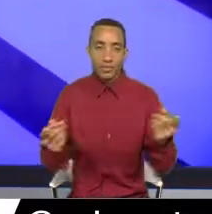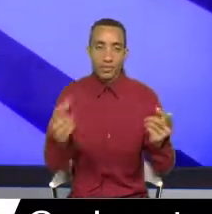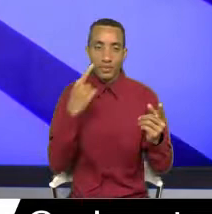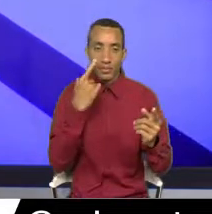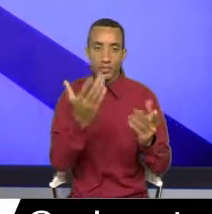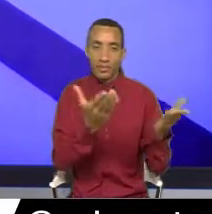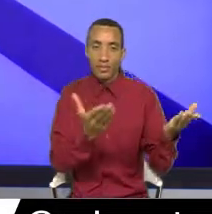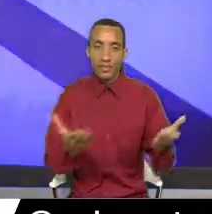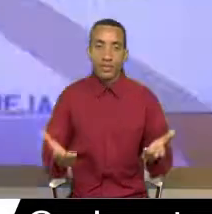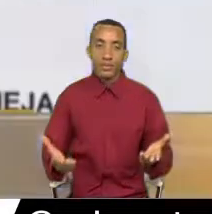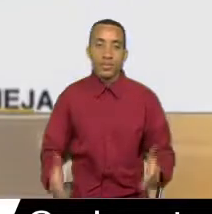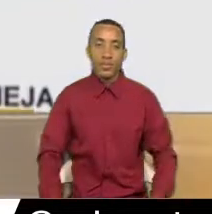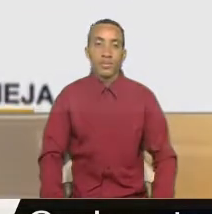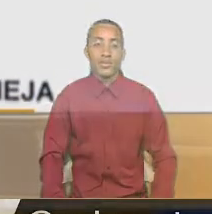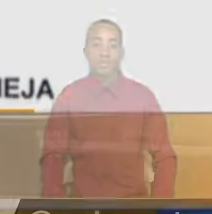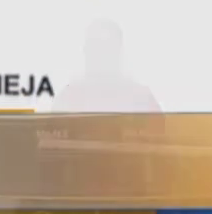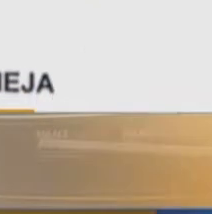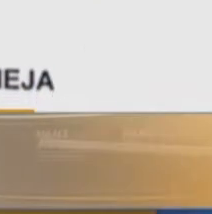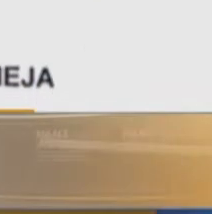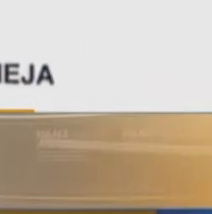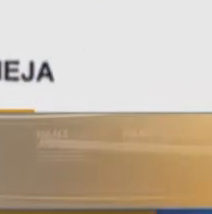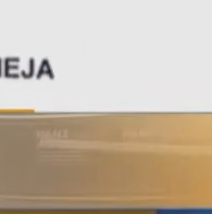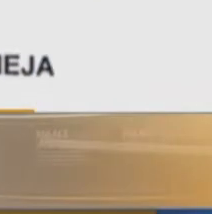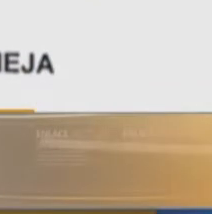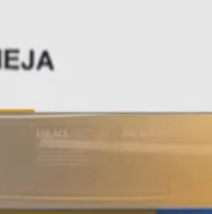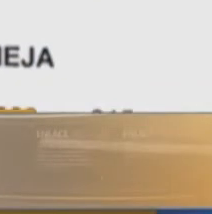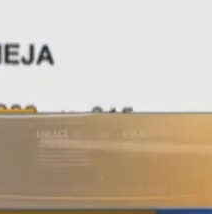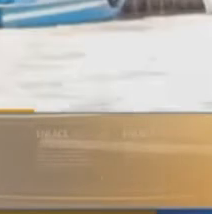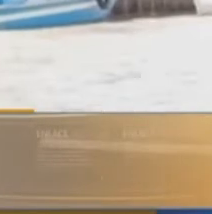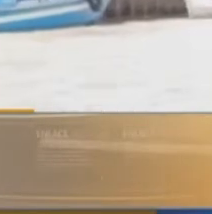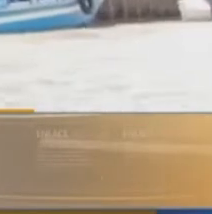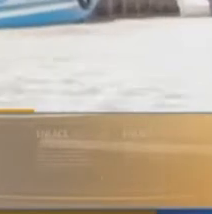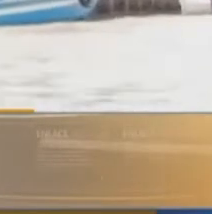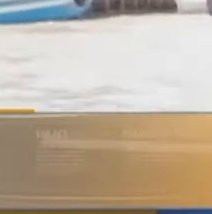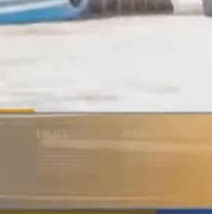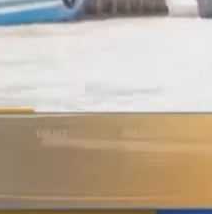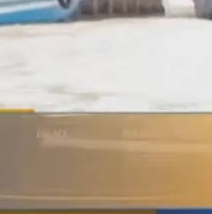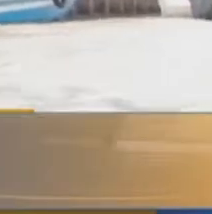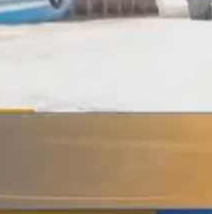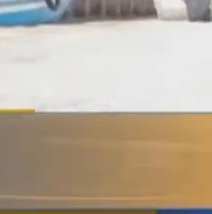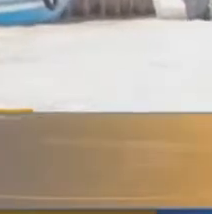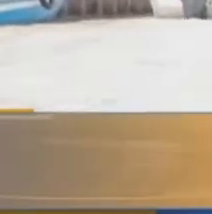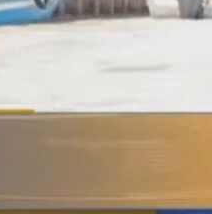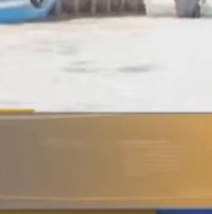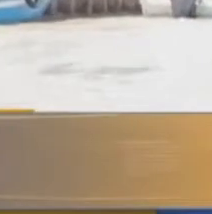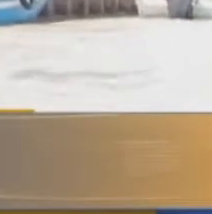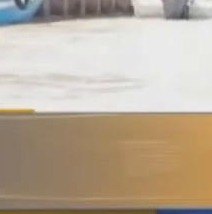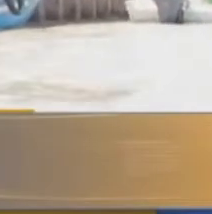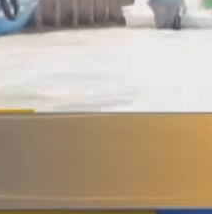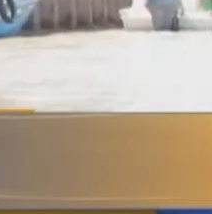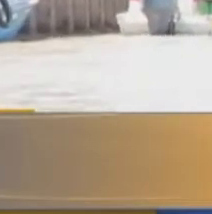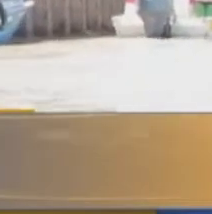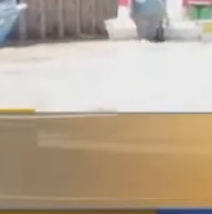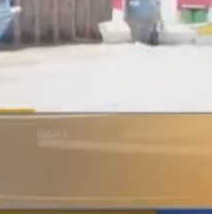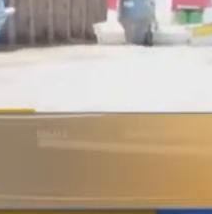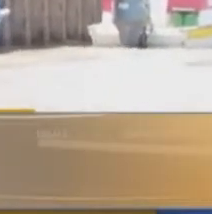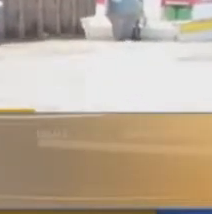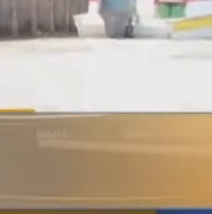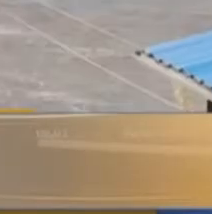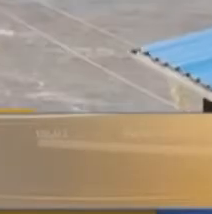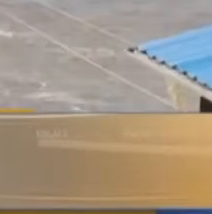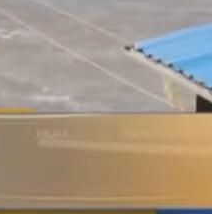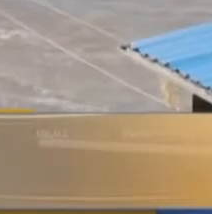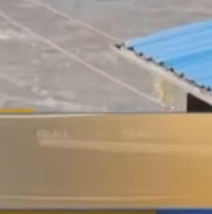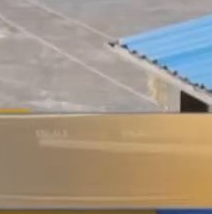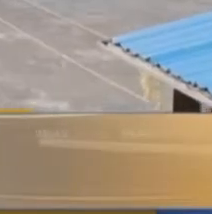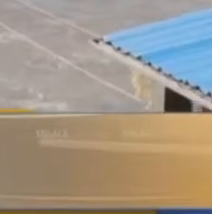Bienvenidos. Juez pedido decreto 330 mediante el cual la alcaldía declara la calamidad pública en el municipio debido a los graves colapsos que se presentan en el tramo del